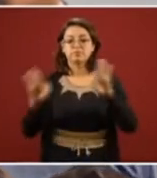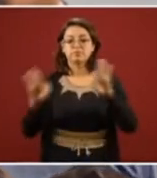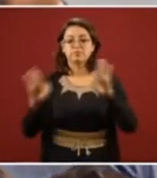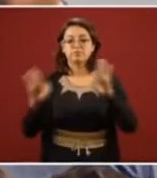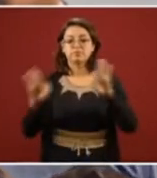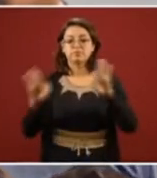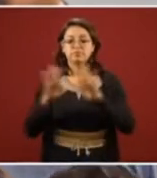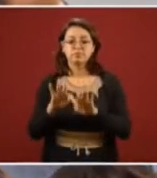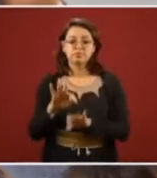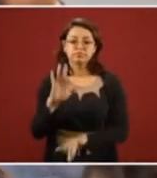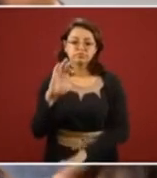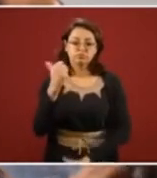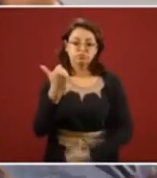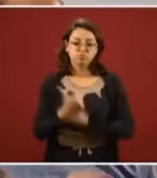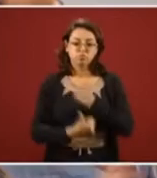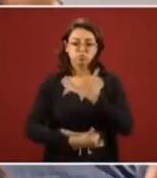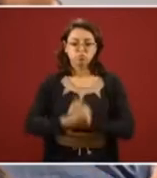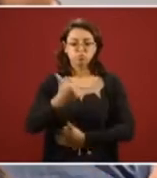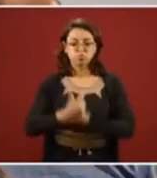competición